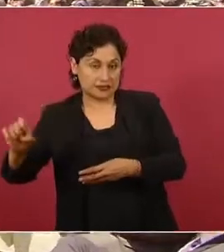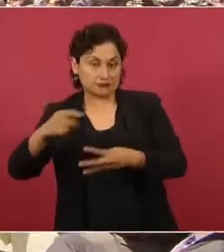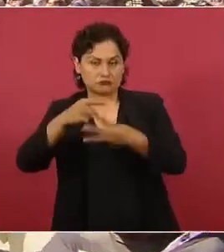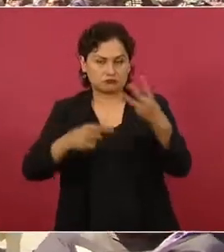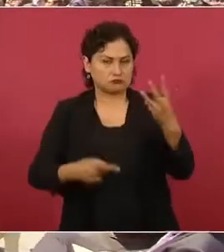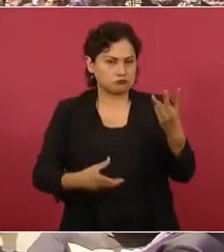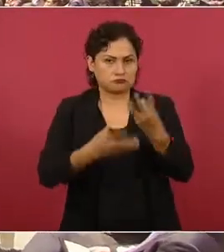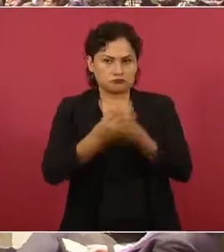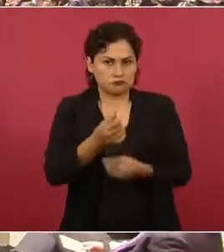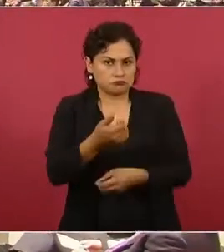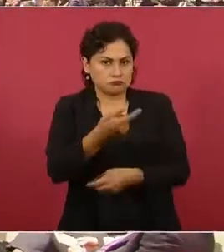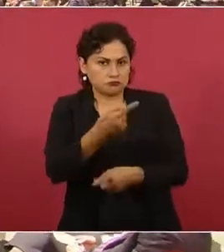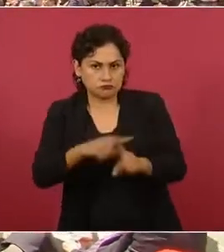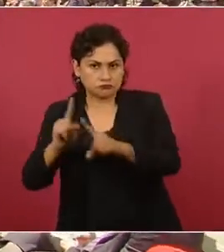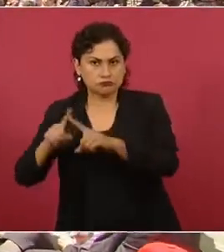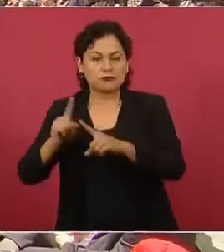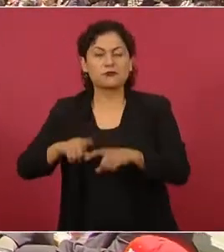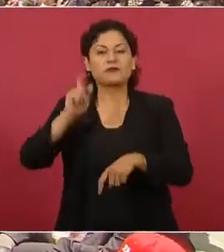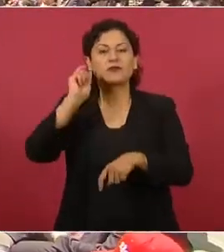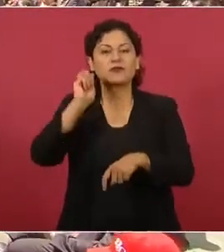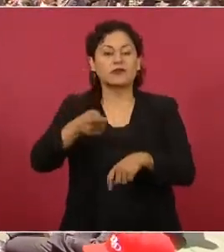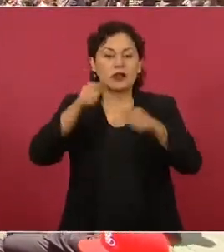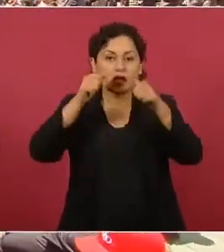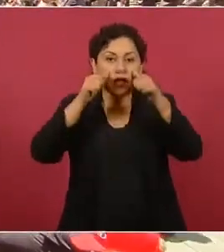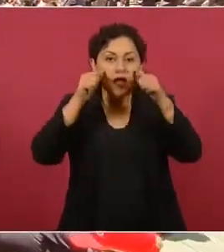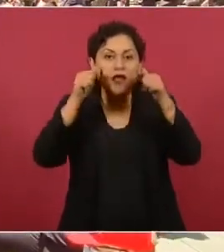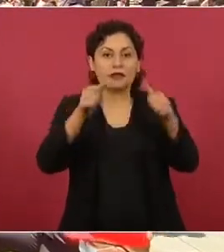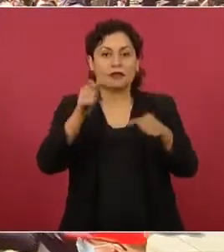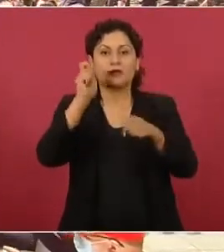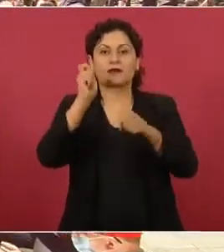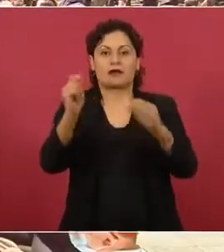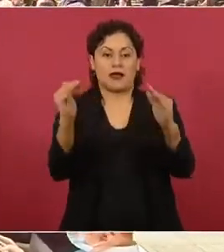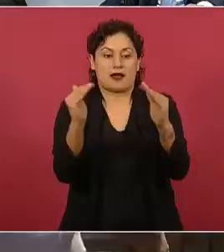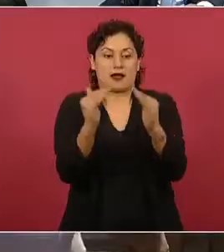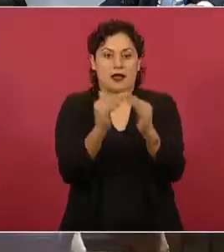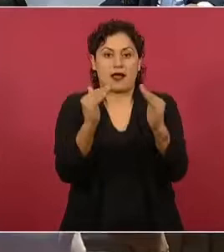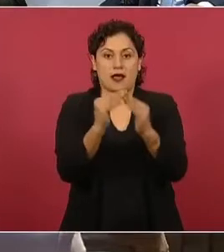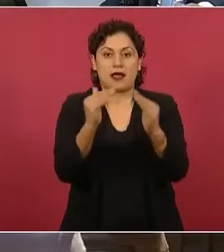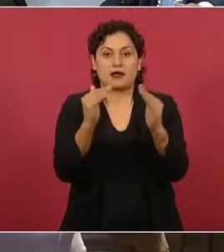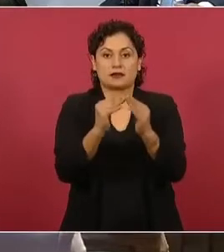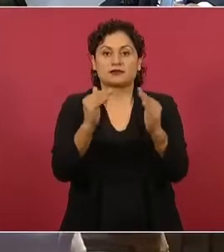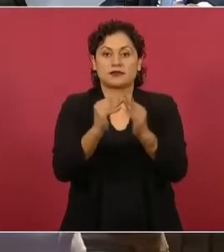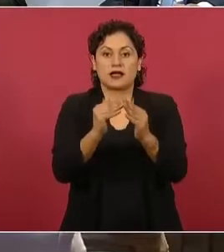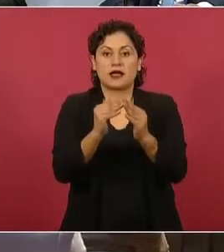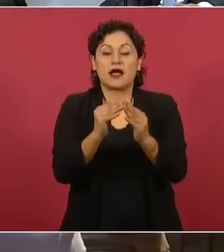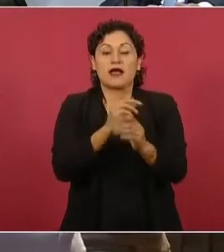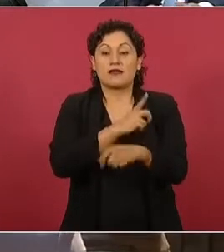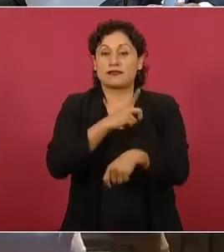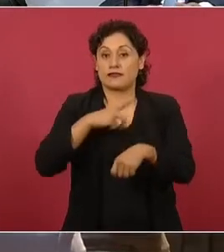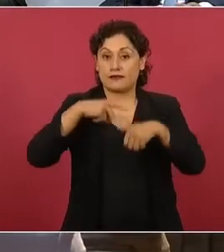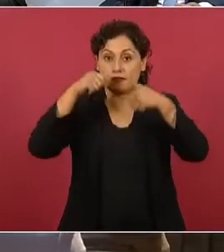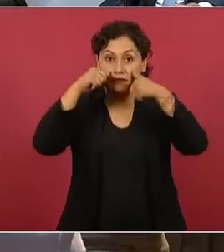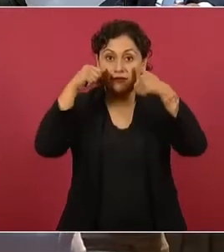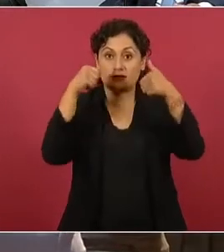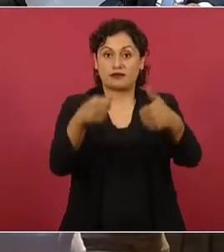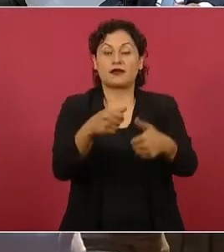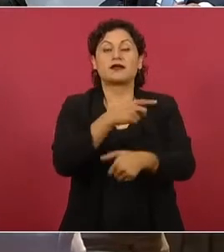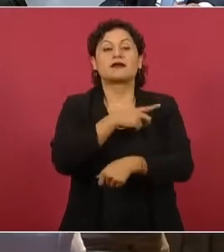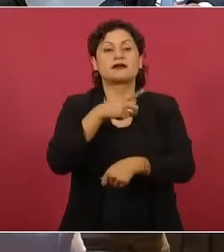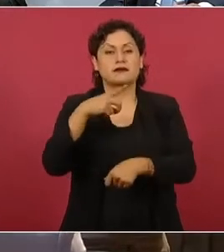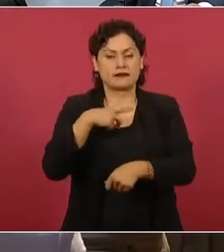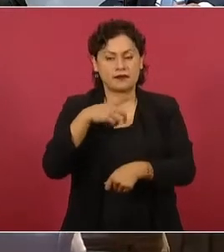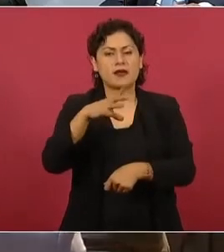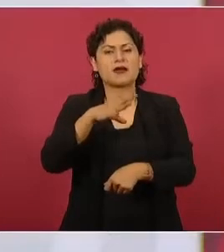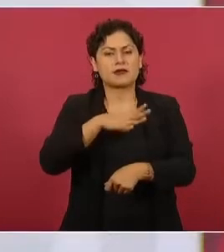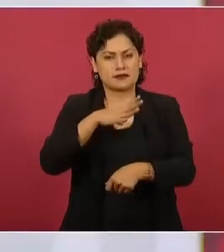conjunto, entendiendo que el rezago habitacional tiene forma, tiene geografía y tiene forma de solucionarse de forma muy puntual. Y que son los